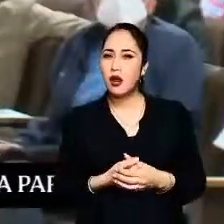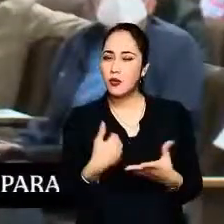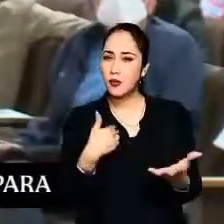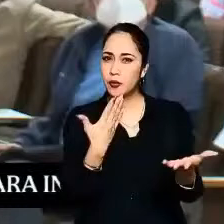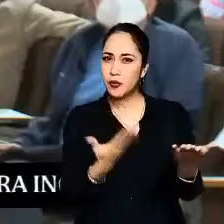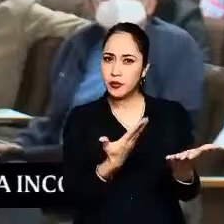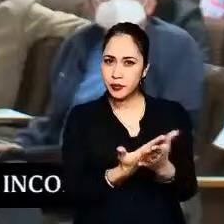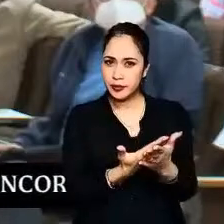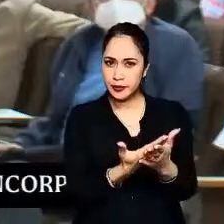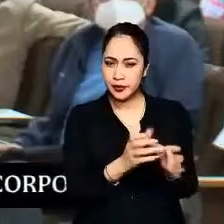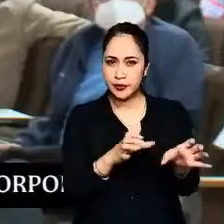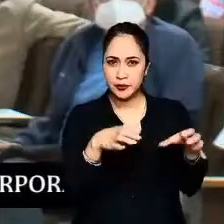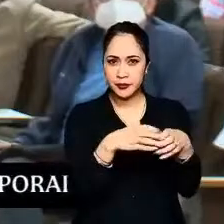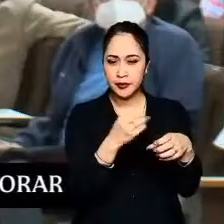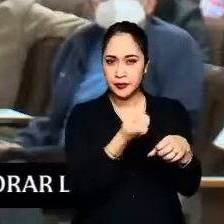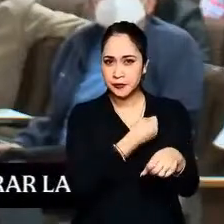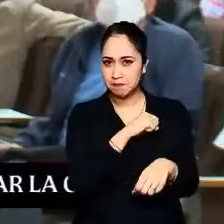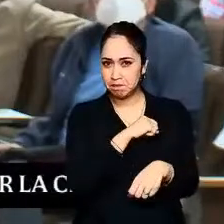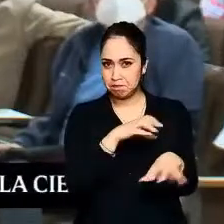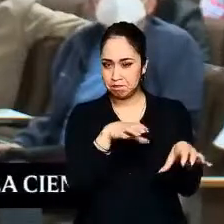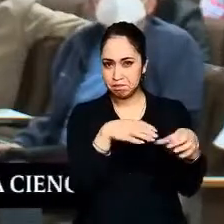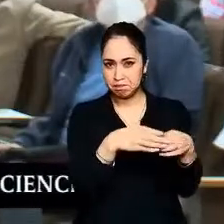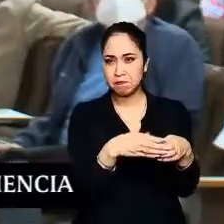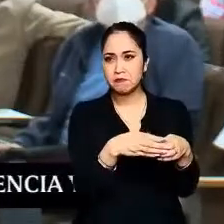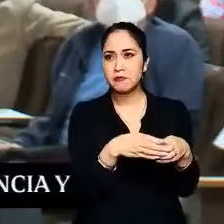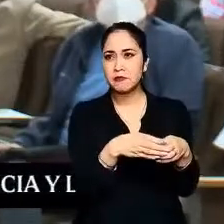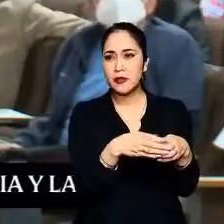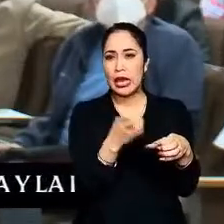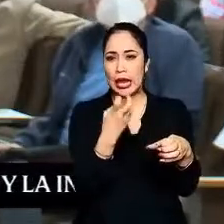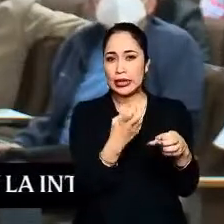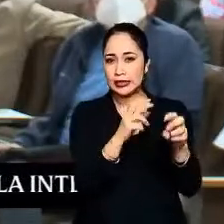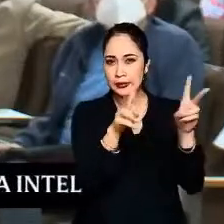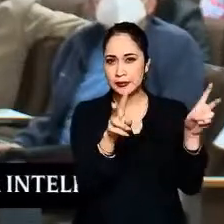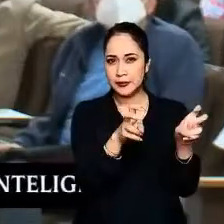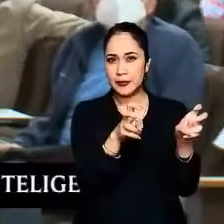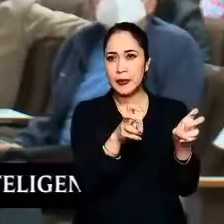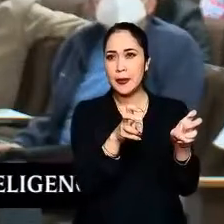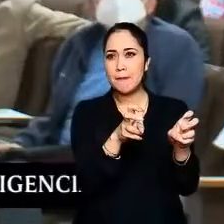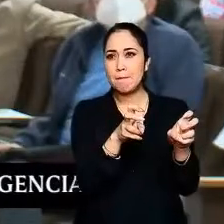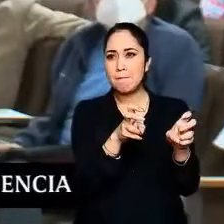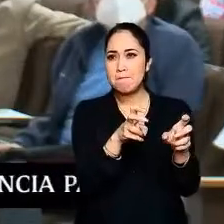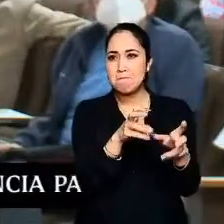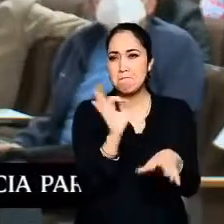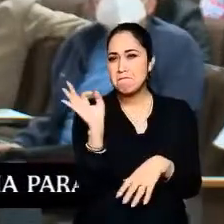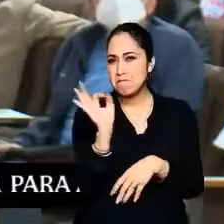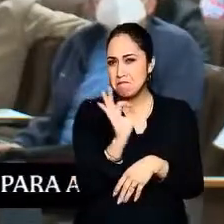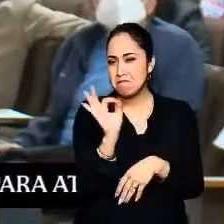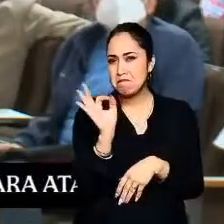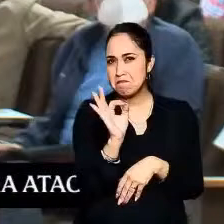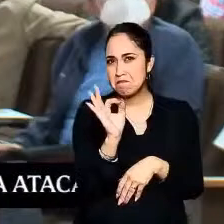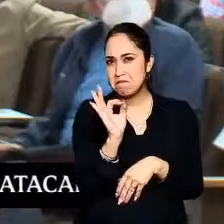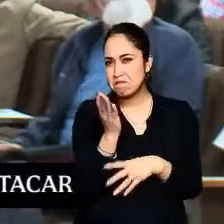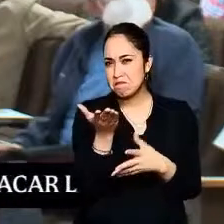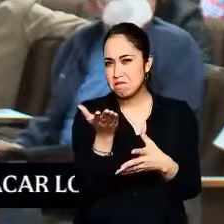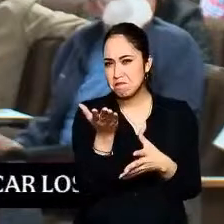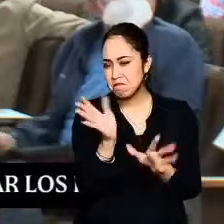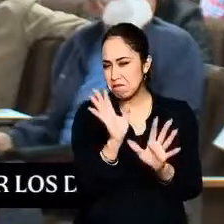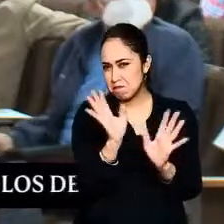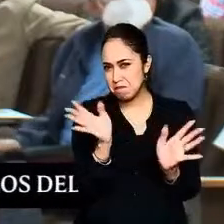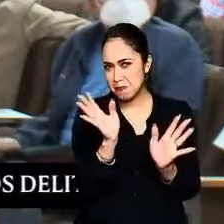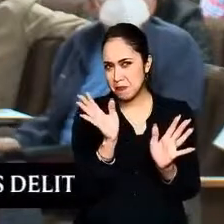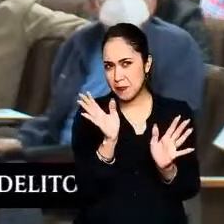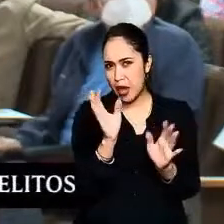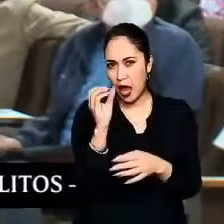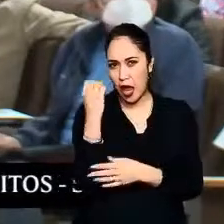con el área de salud esta consideración, y a lo mejor es a partir de que se mantenga en